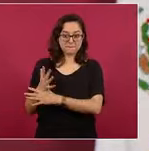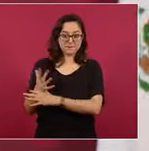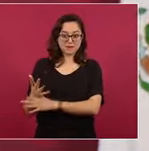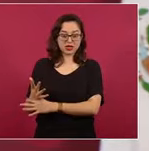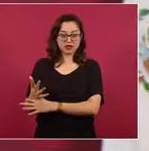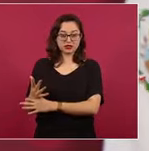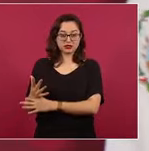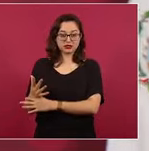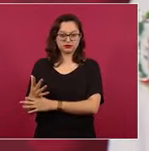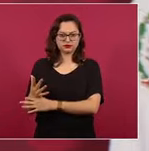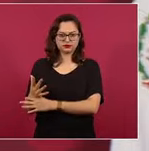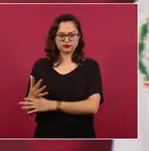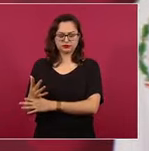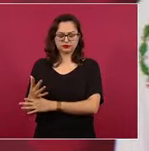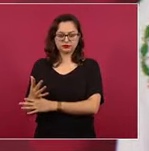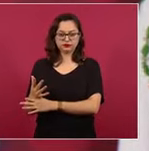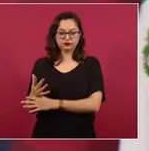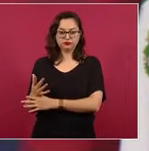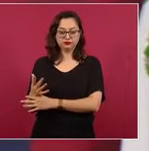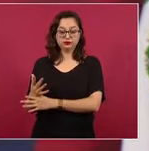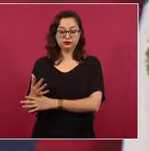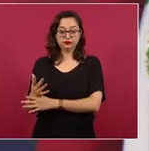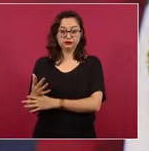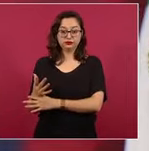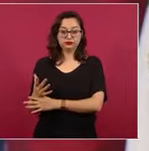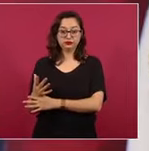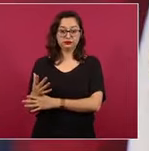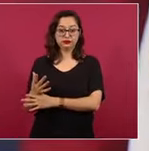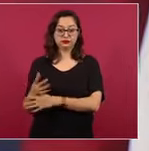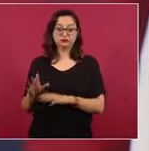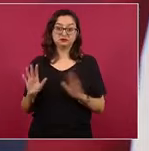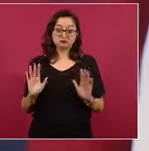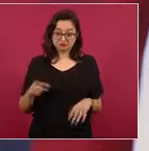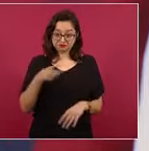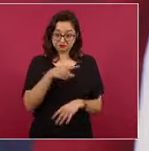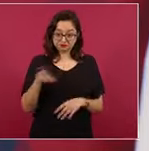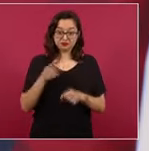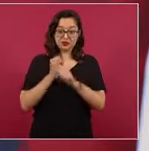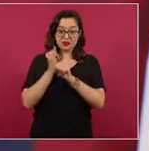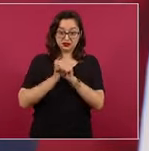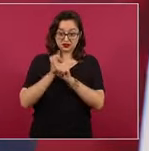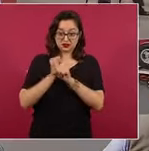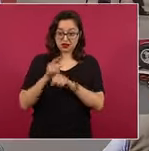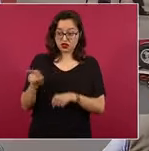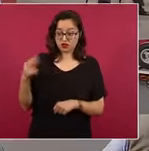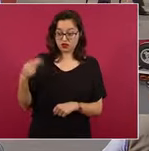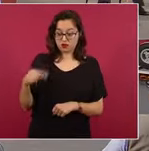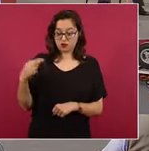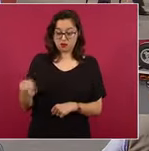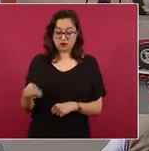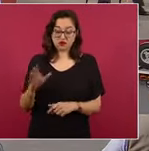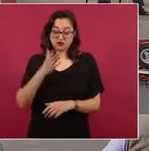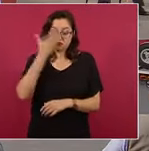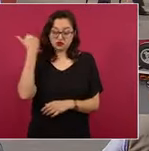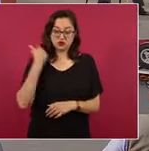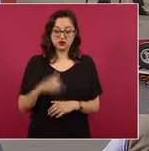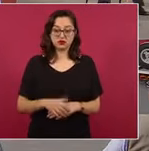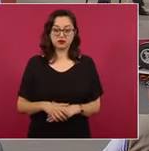que no sé si lo dijo, pero ahí también queda de tarea, y no sé cómo se llama. Pero me lo